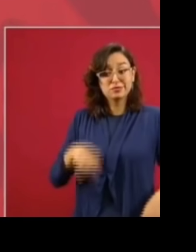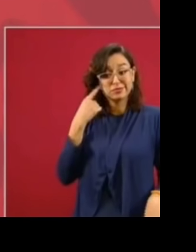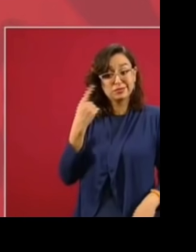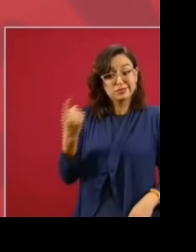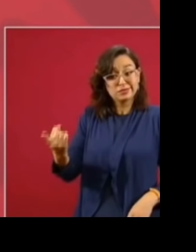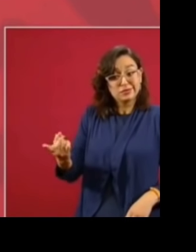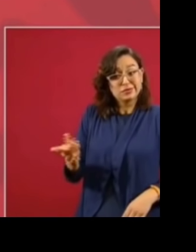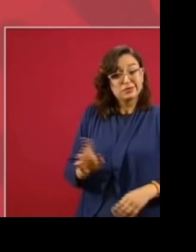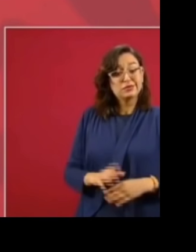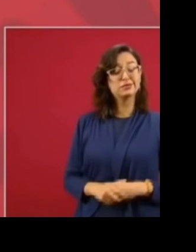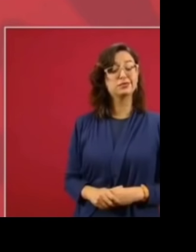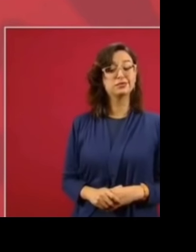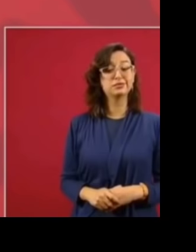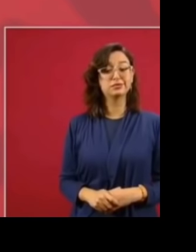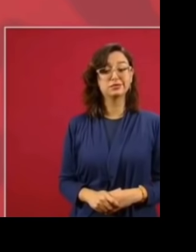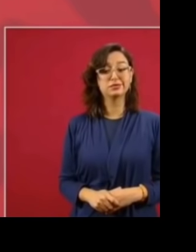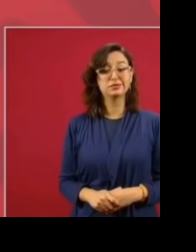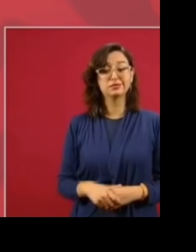Ya